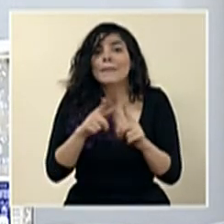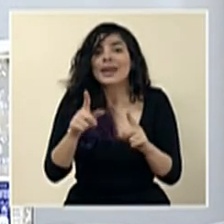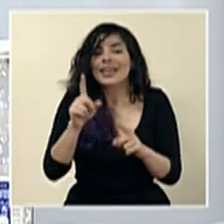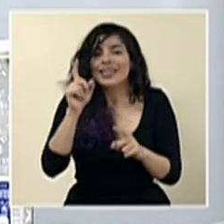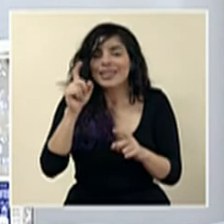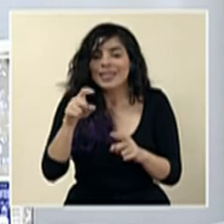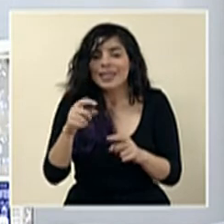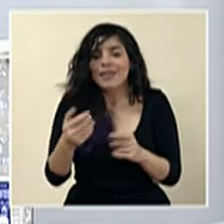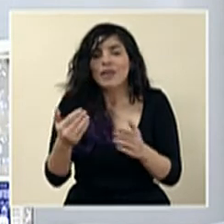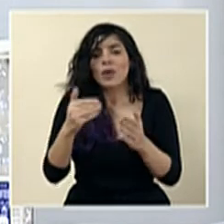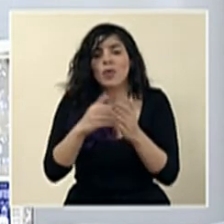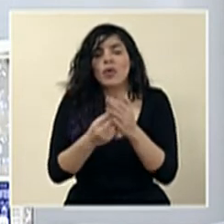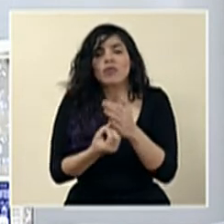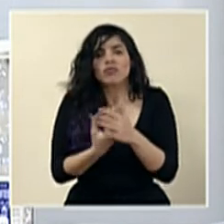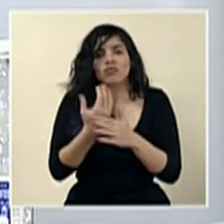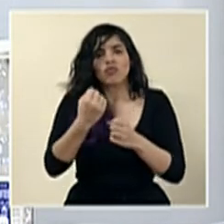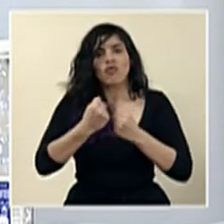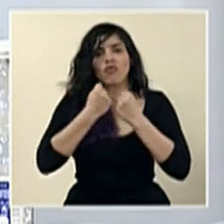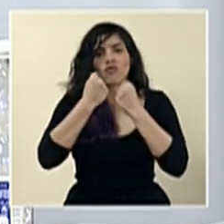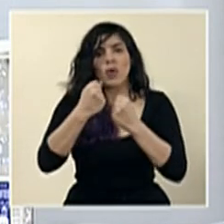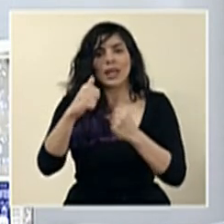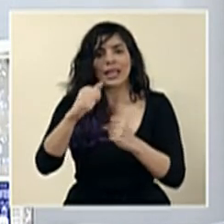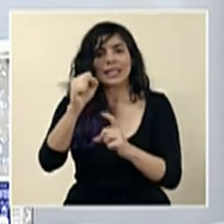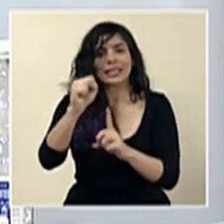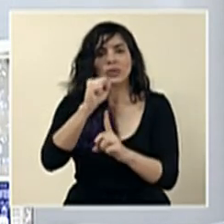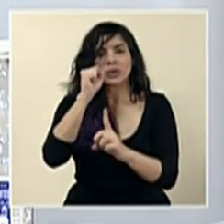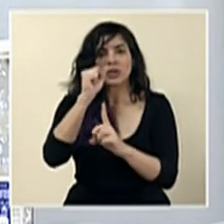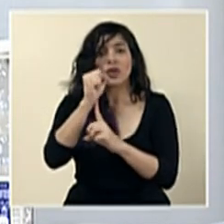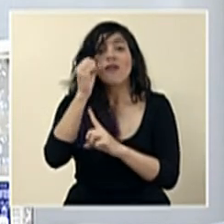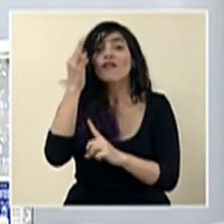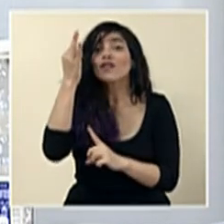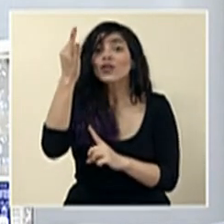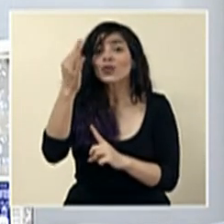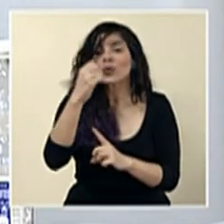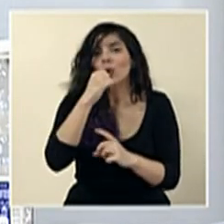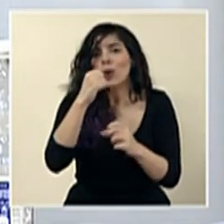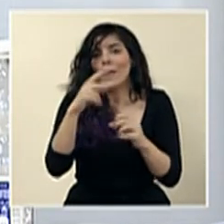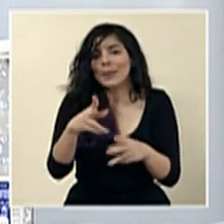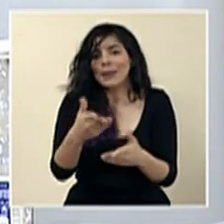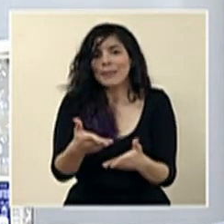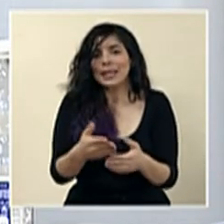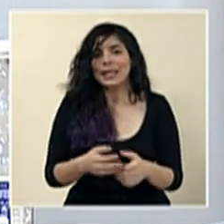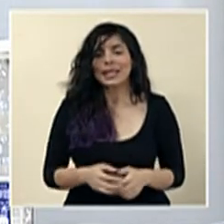que renacer robustamente de estas circunstancias. El futuro no lo permite.